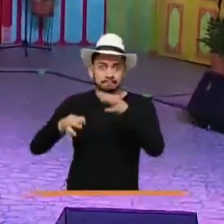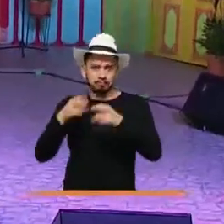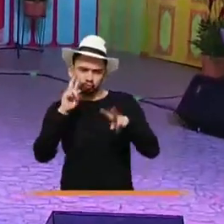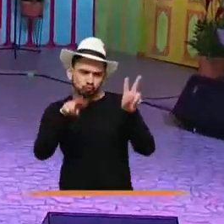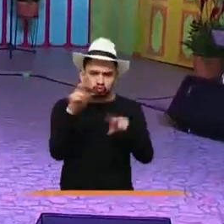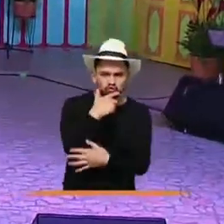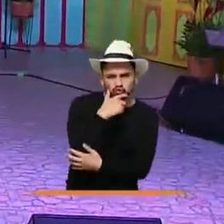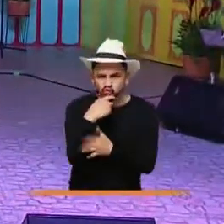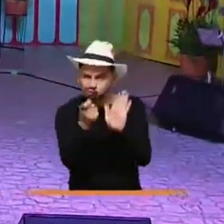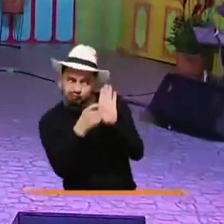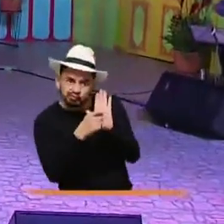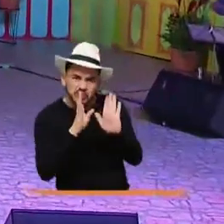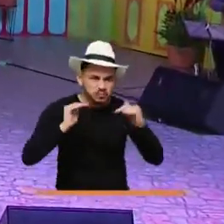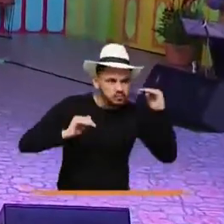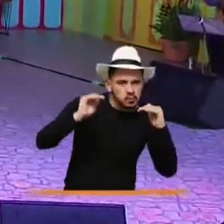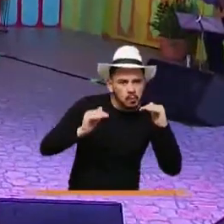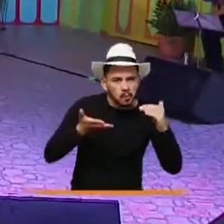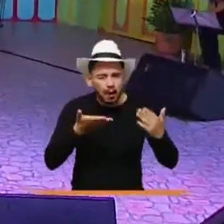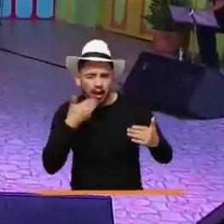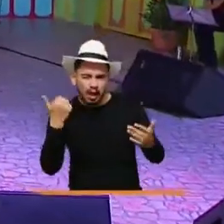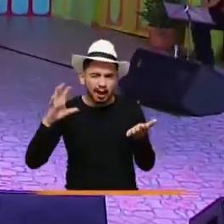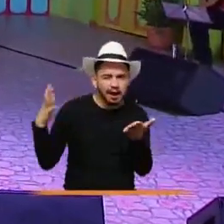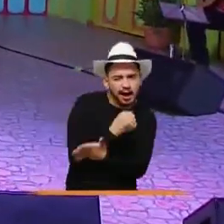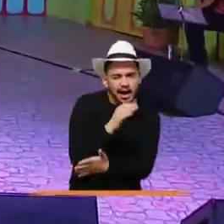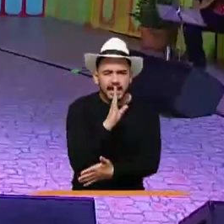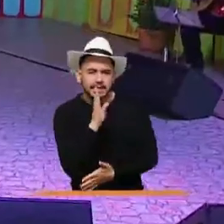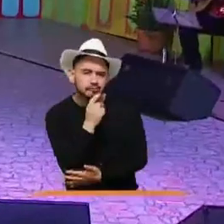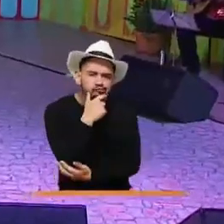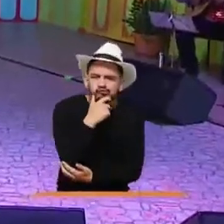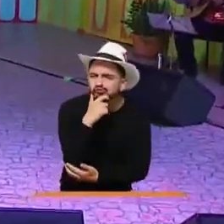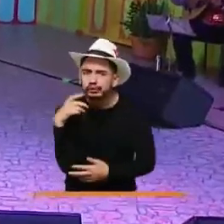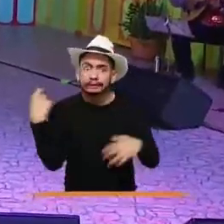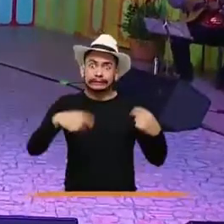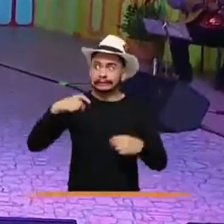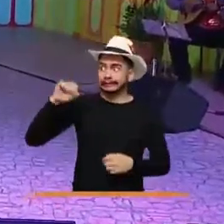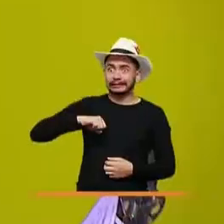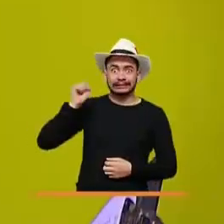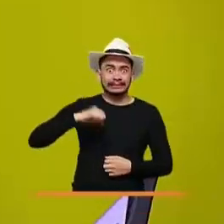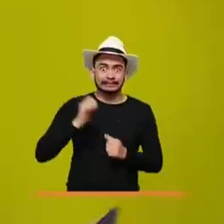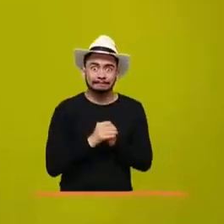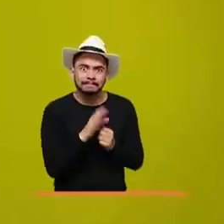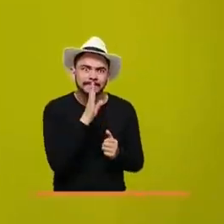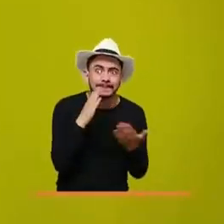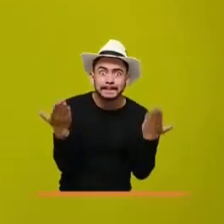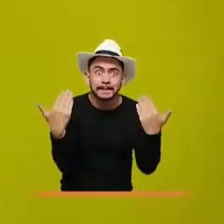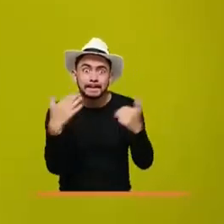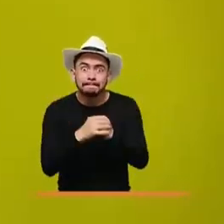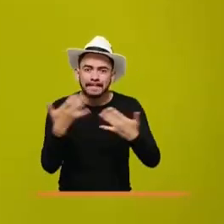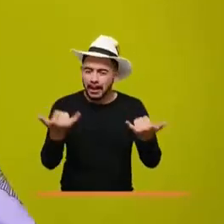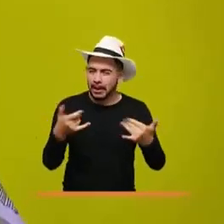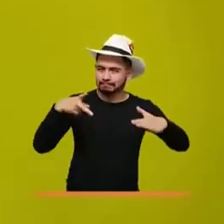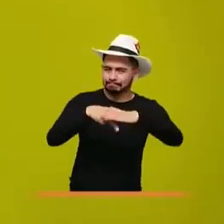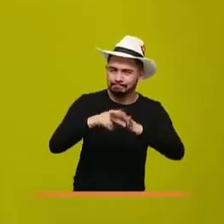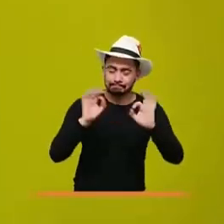esos puntos saber cuáles son los seis que clasifican claro que sí esto cada vez se pone más emocionante es el momento de una pausa pero cuando